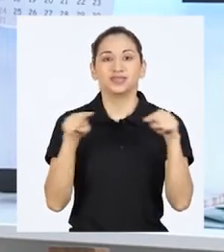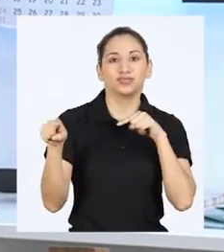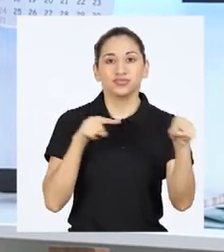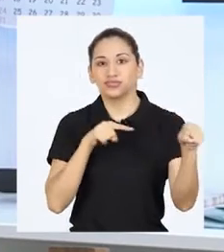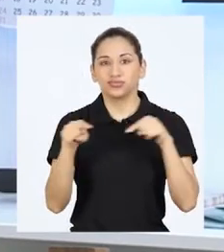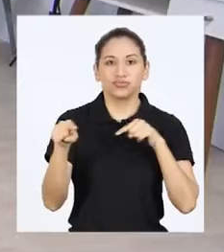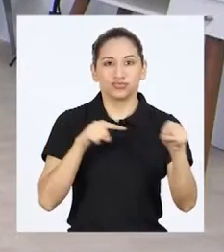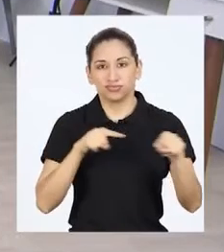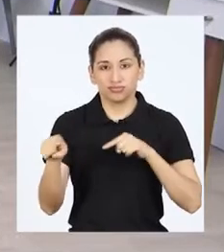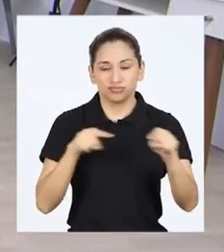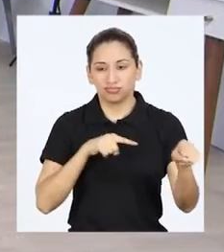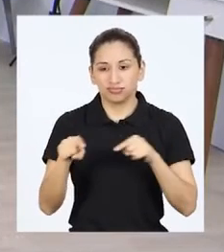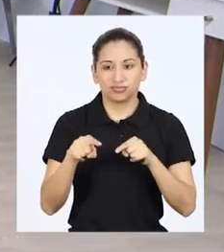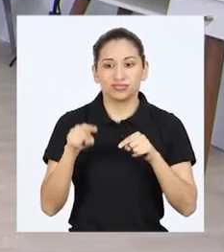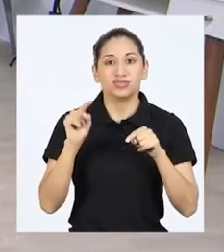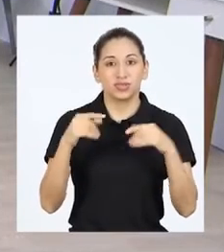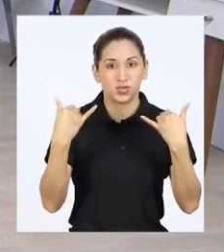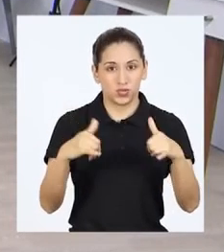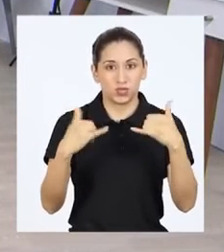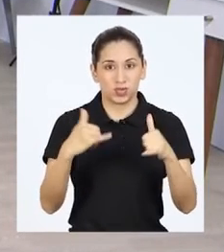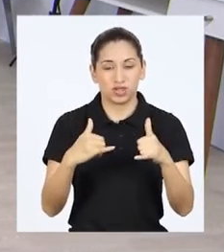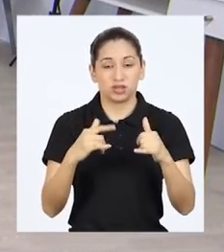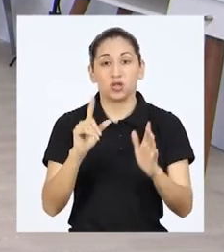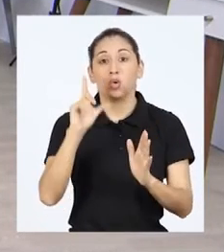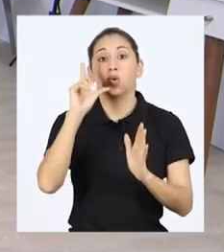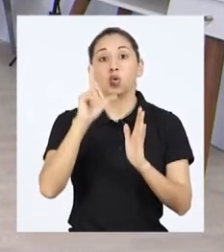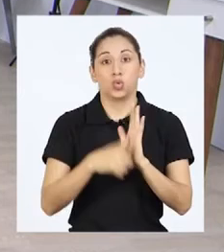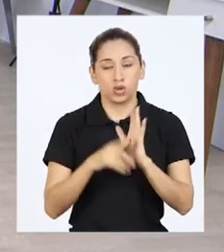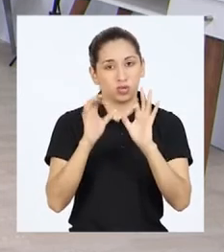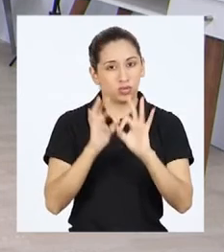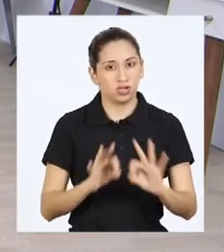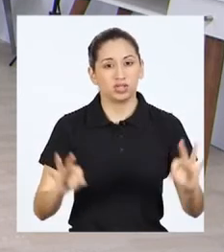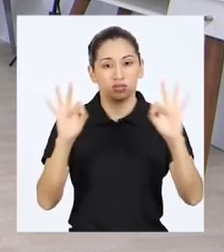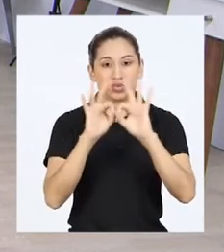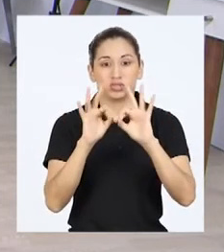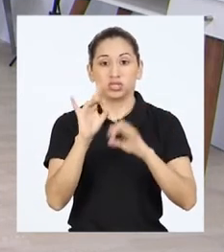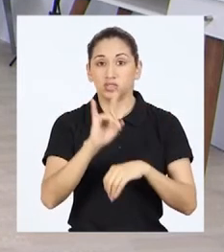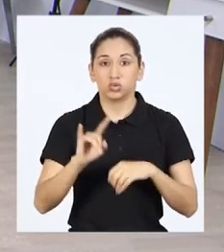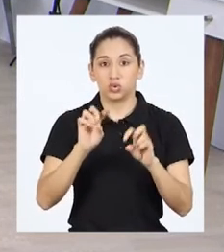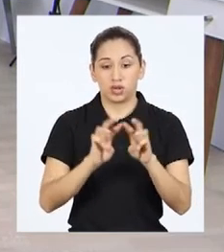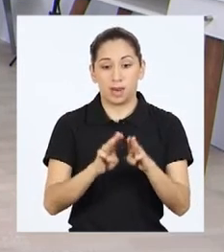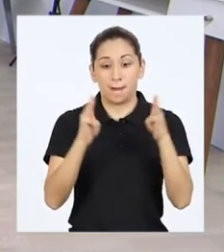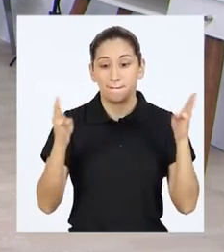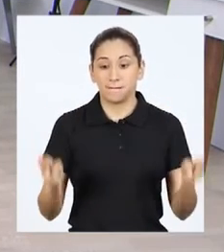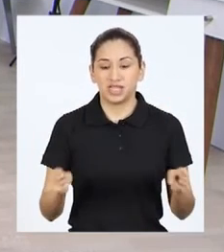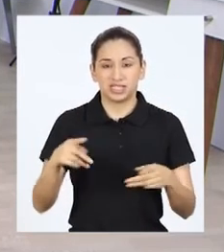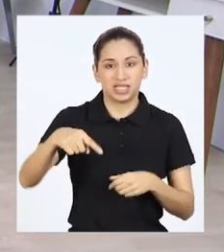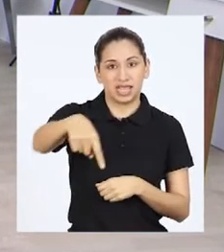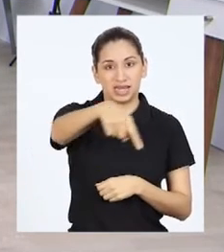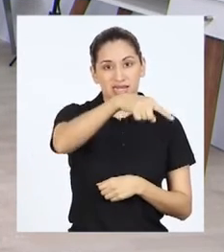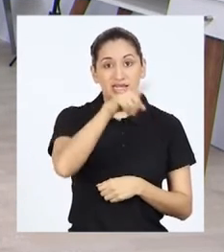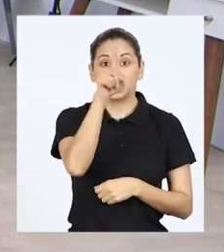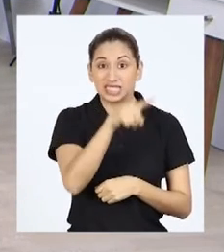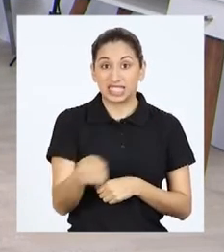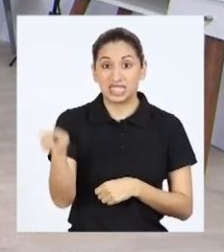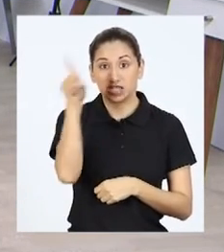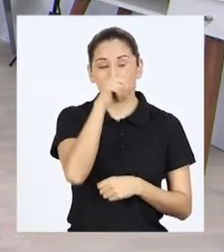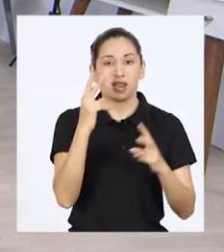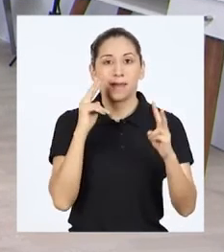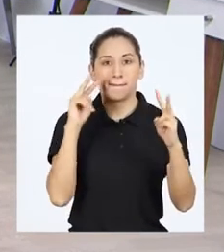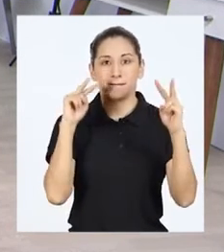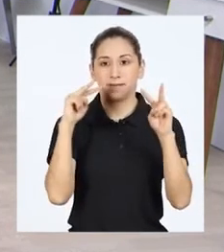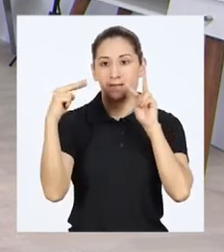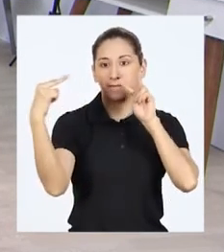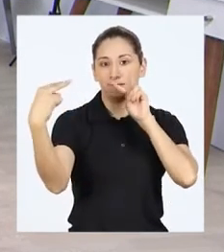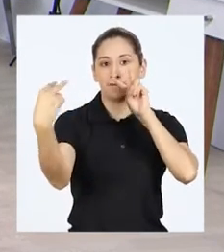dinámica. Luego, es importante utilizar una mesa redonda para que todos se puedan ver entre